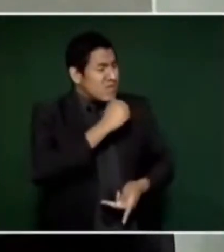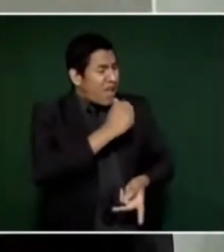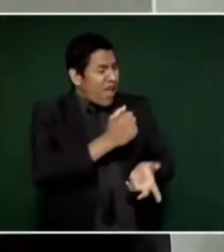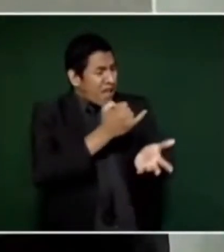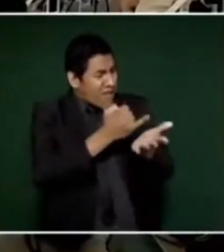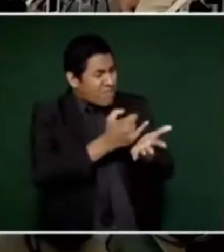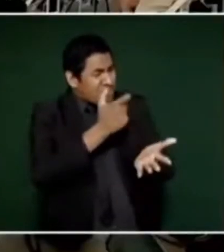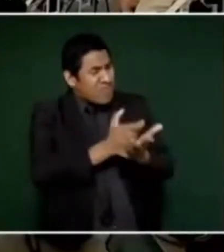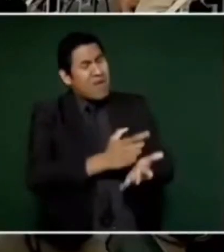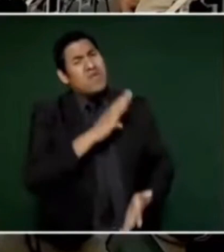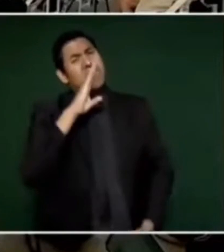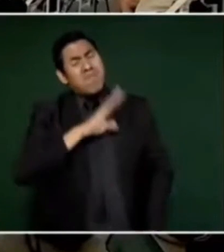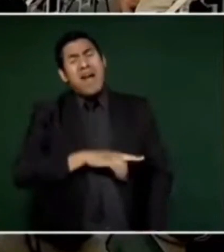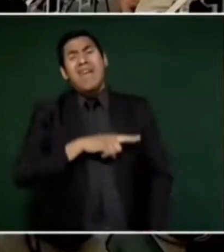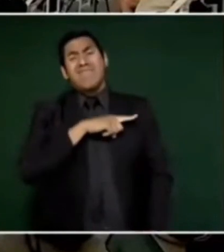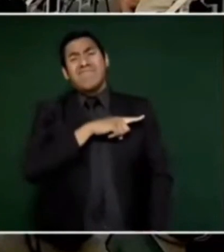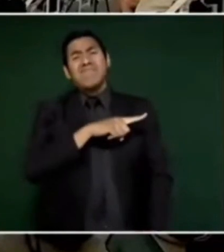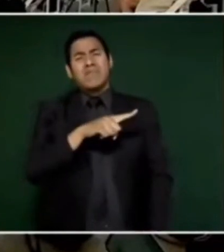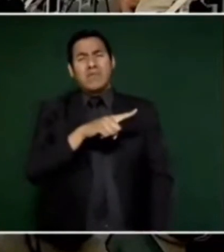y que